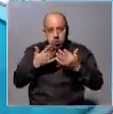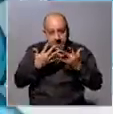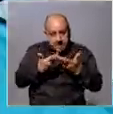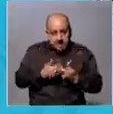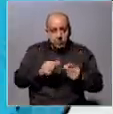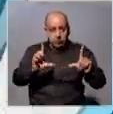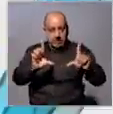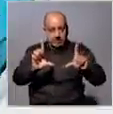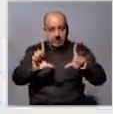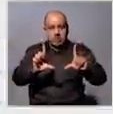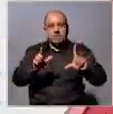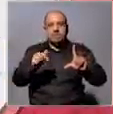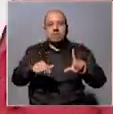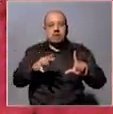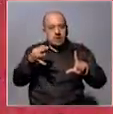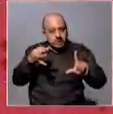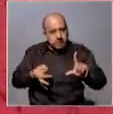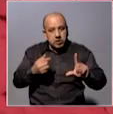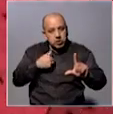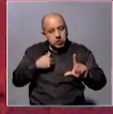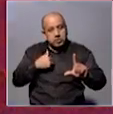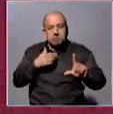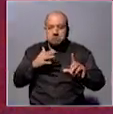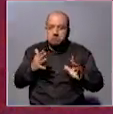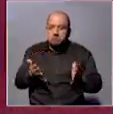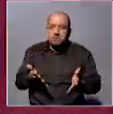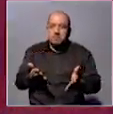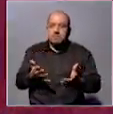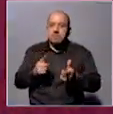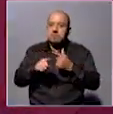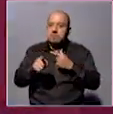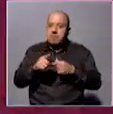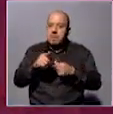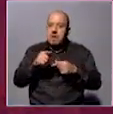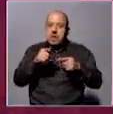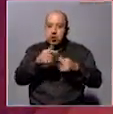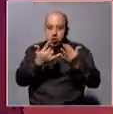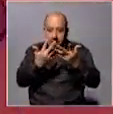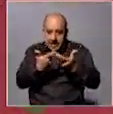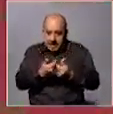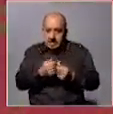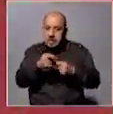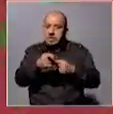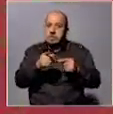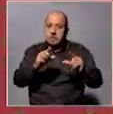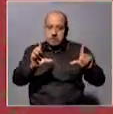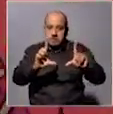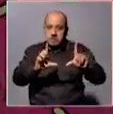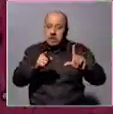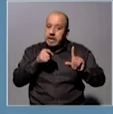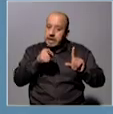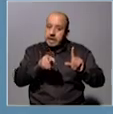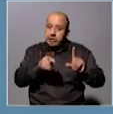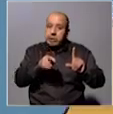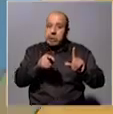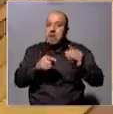esto, la verdad que siempre debo decir que la producción de Mulata, sí, ha sido quien a mí